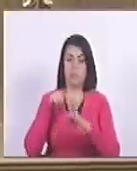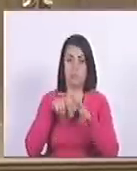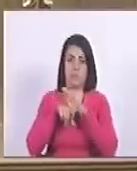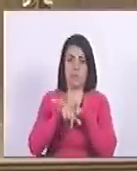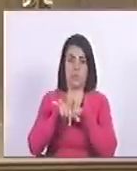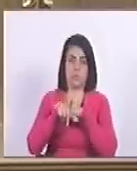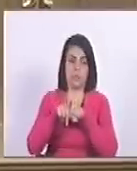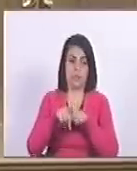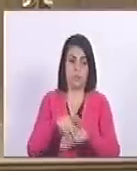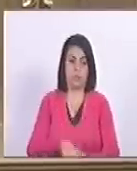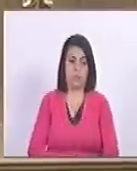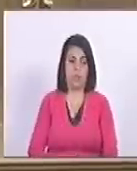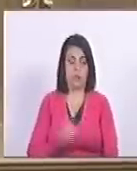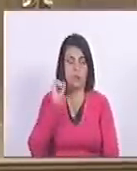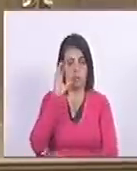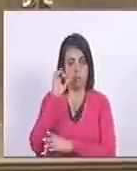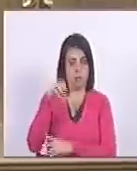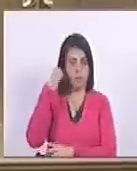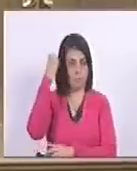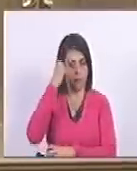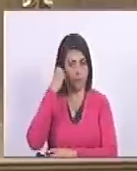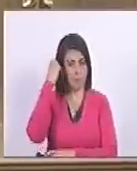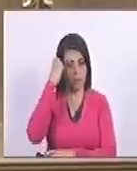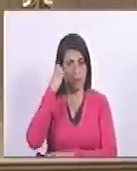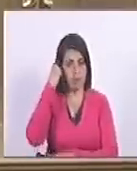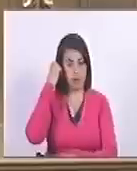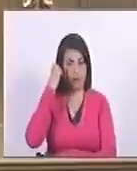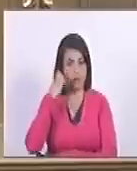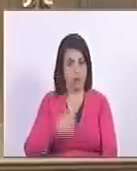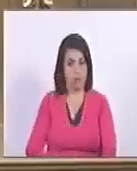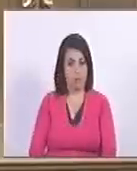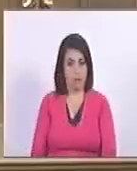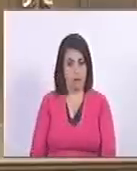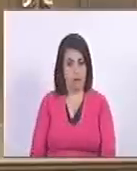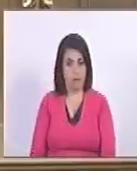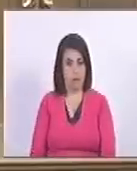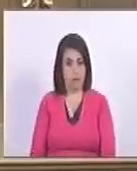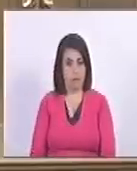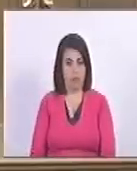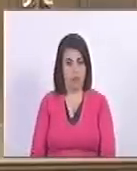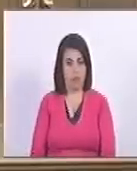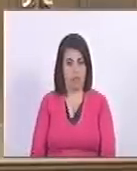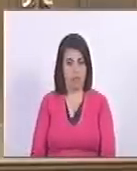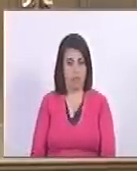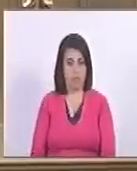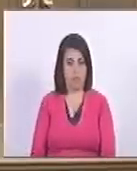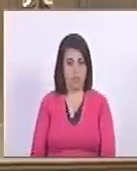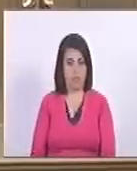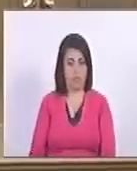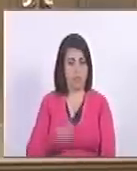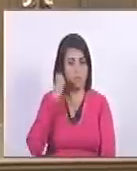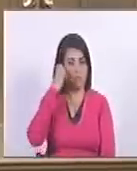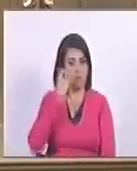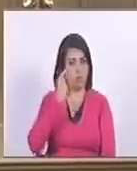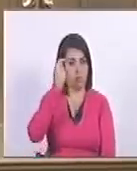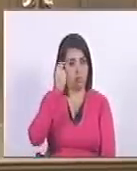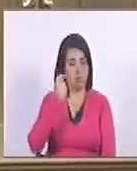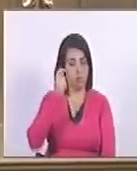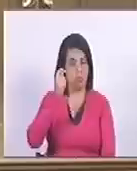injerencista del Parlamento Europeo, de los eurodiputados